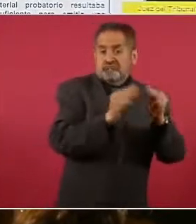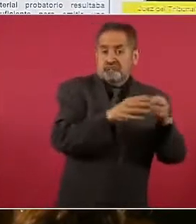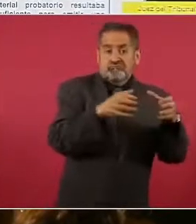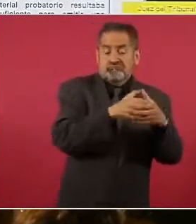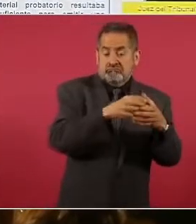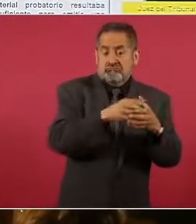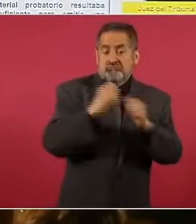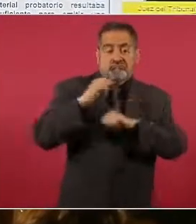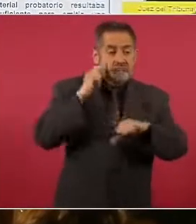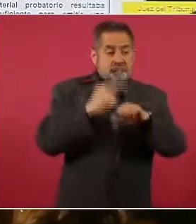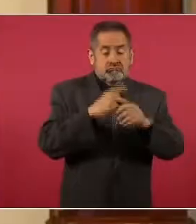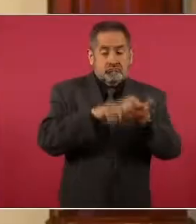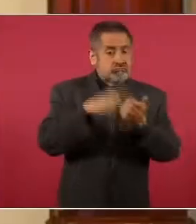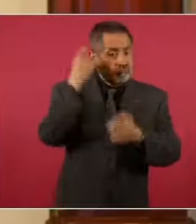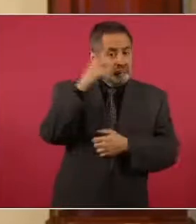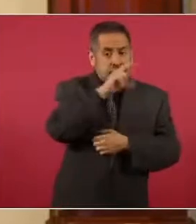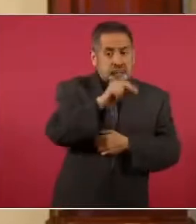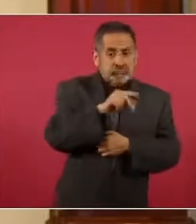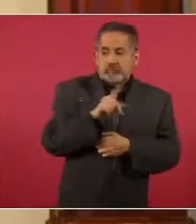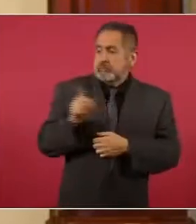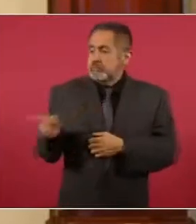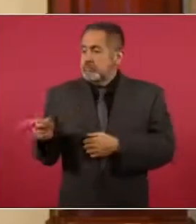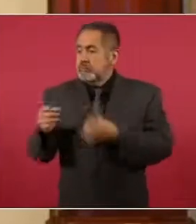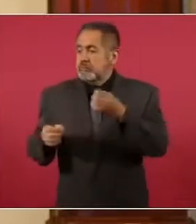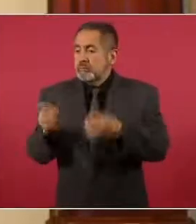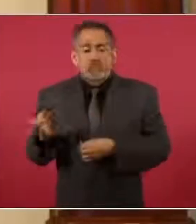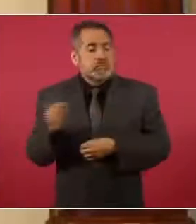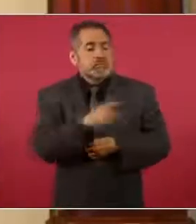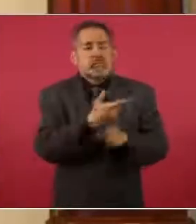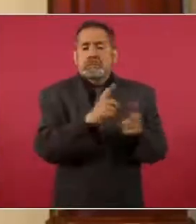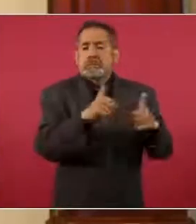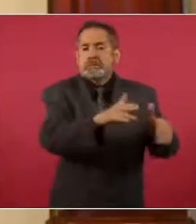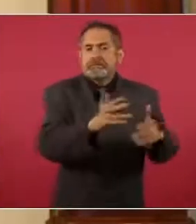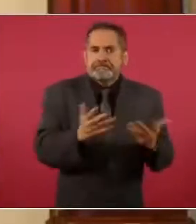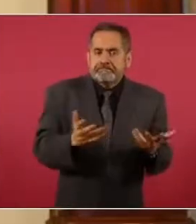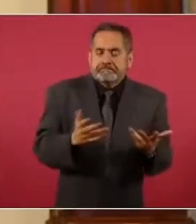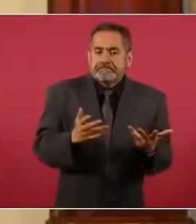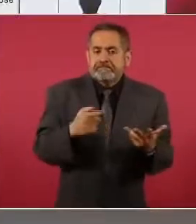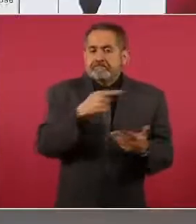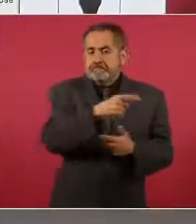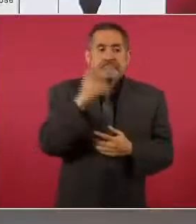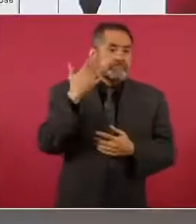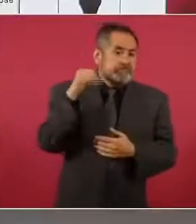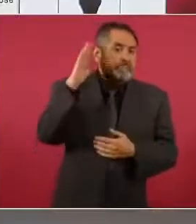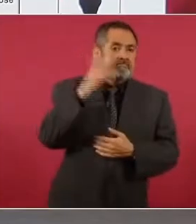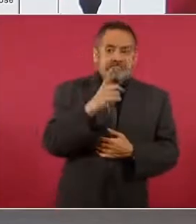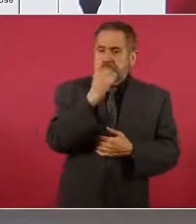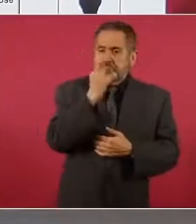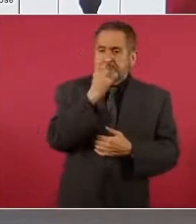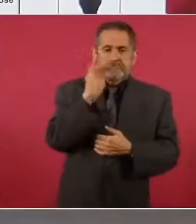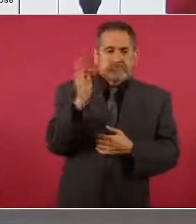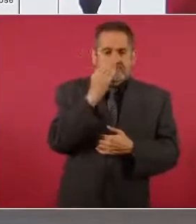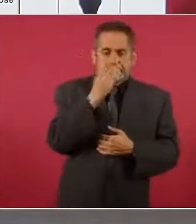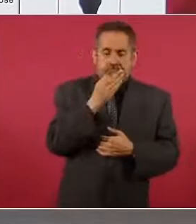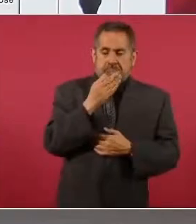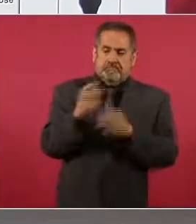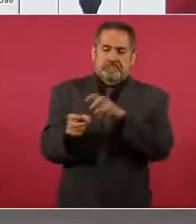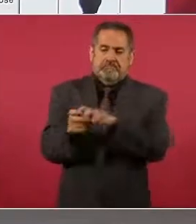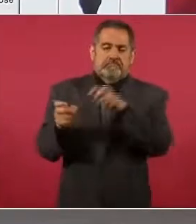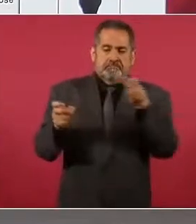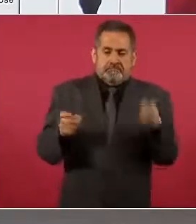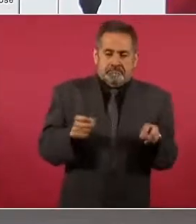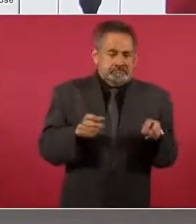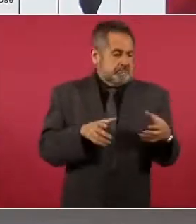el estado de Quintana Roo. Ella perteneció a la Policía Federal y después se trasladó a